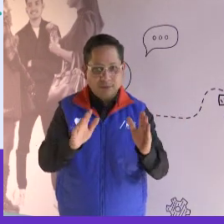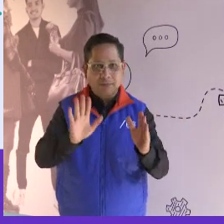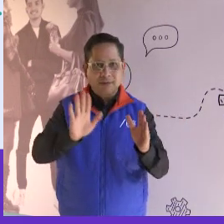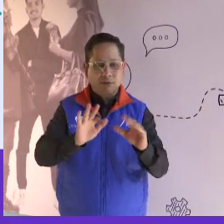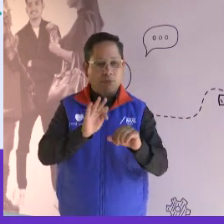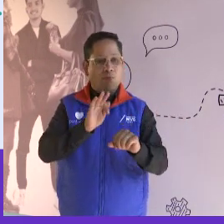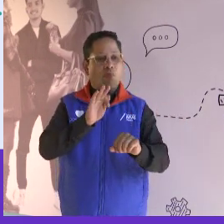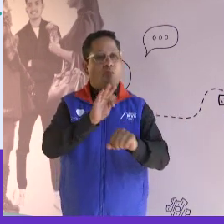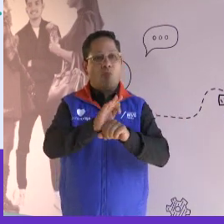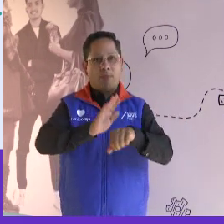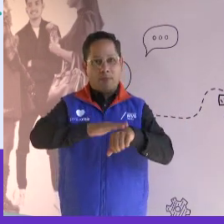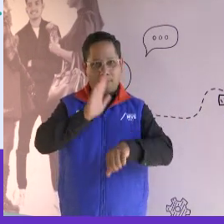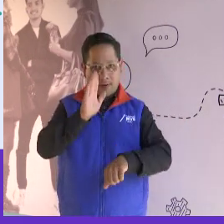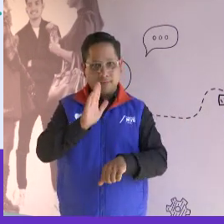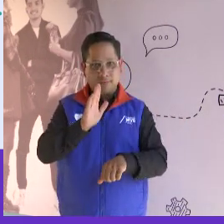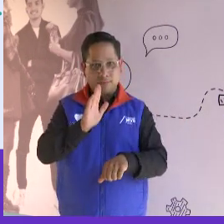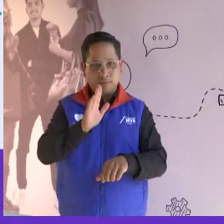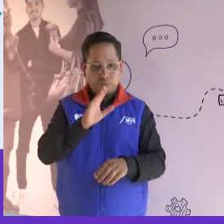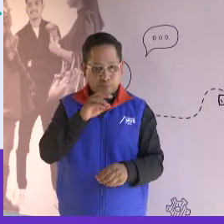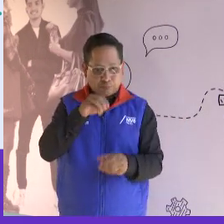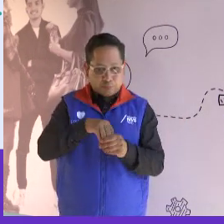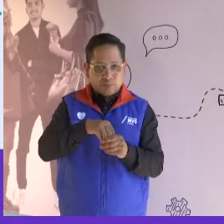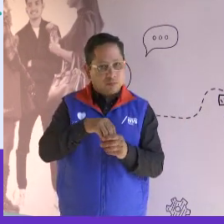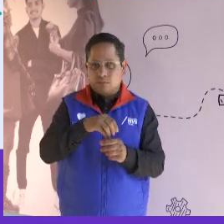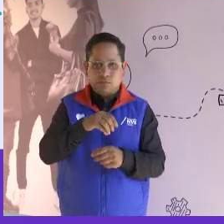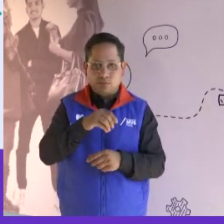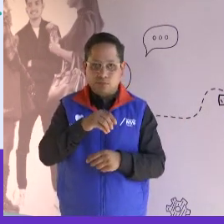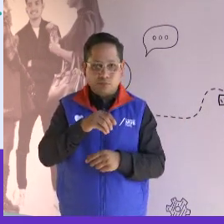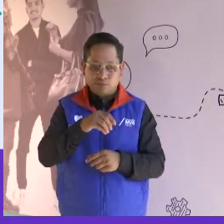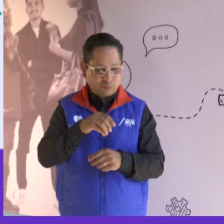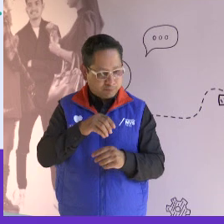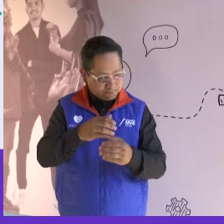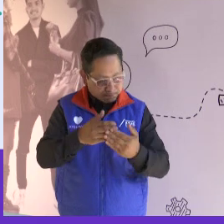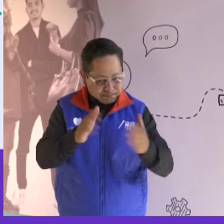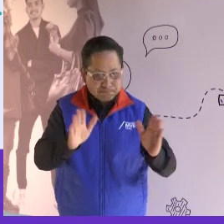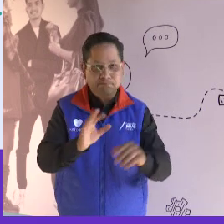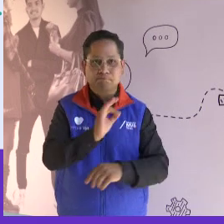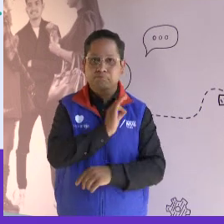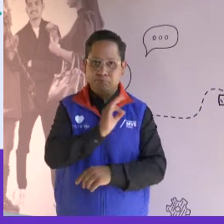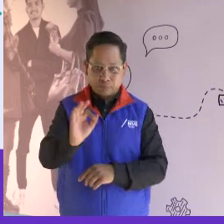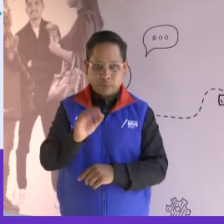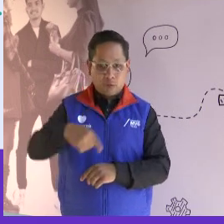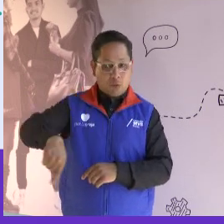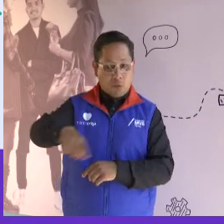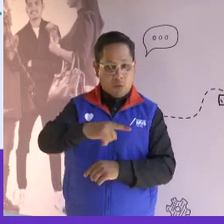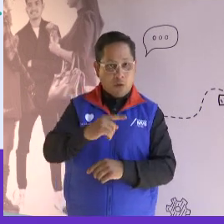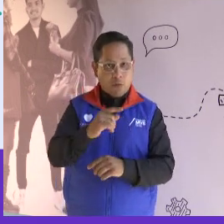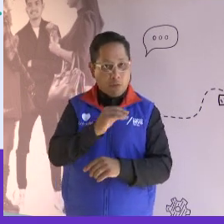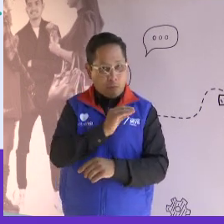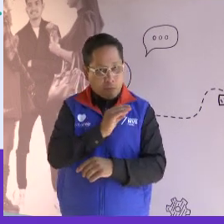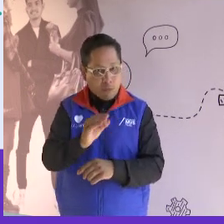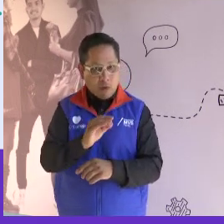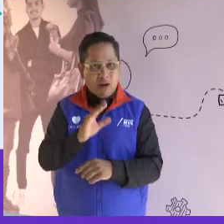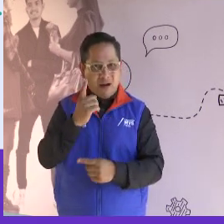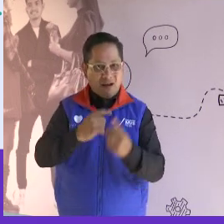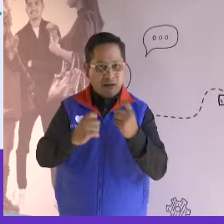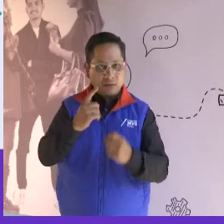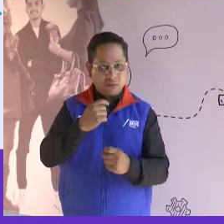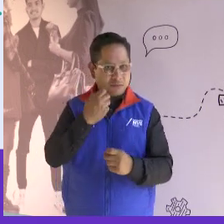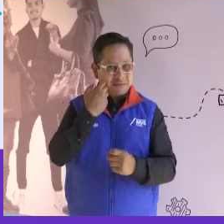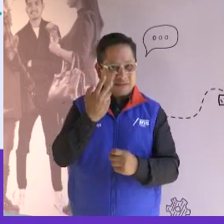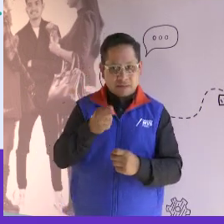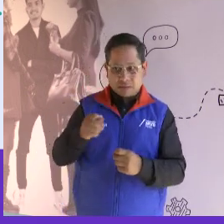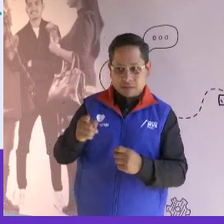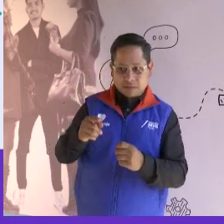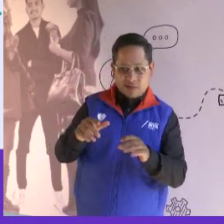protección también se puede reproducir en contextos en donde hay resistencia por parte